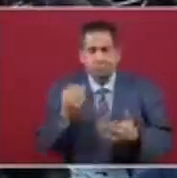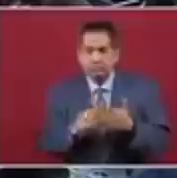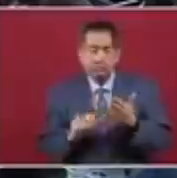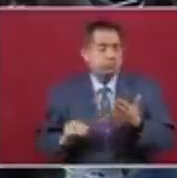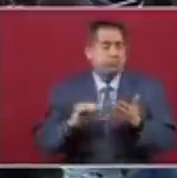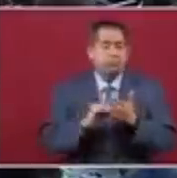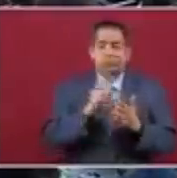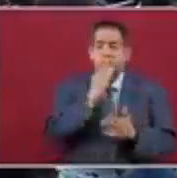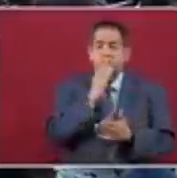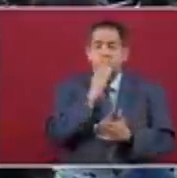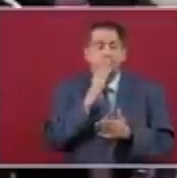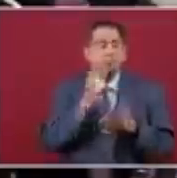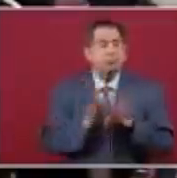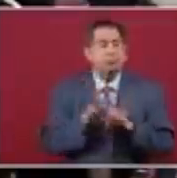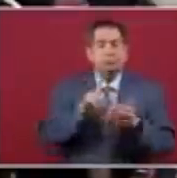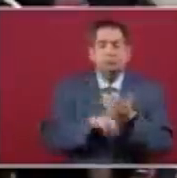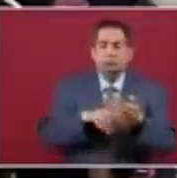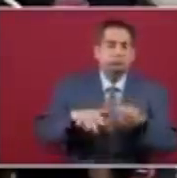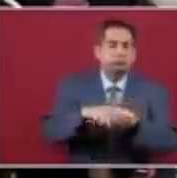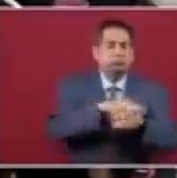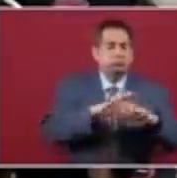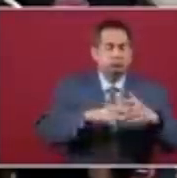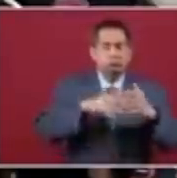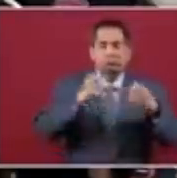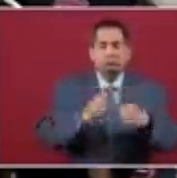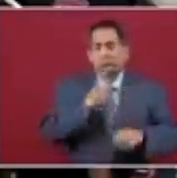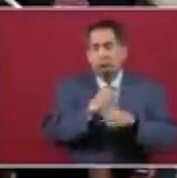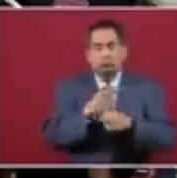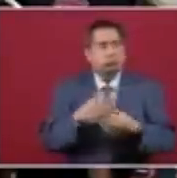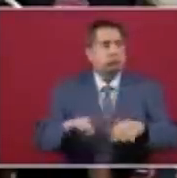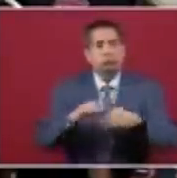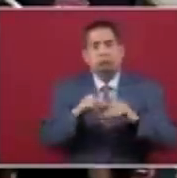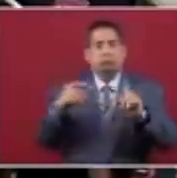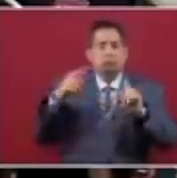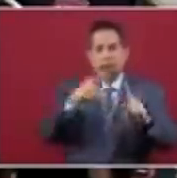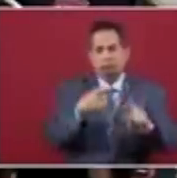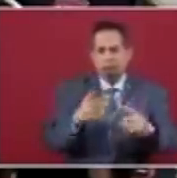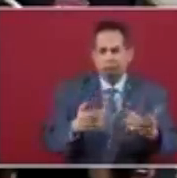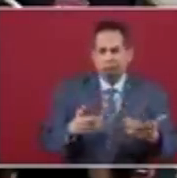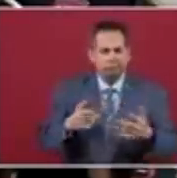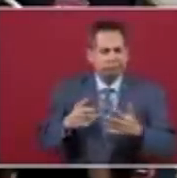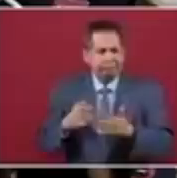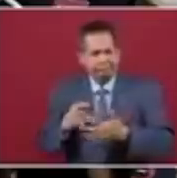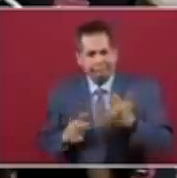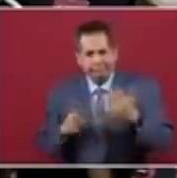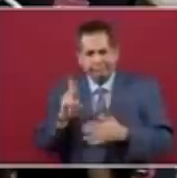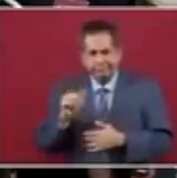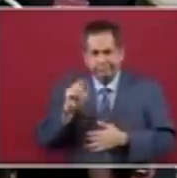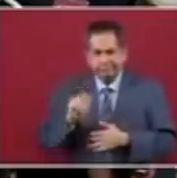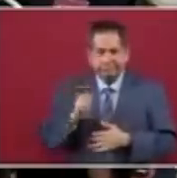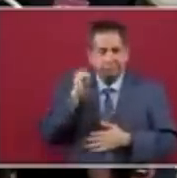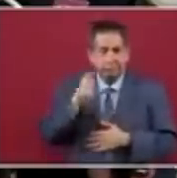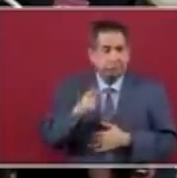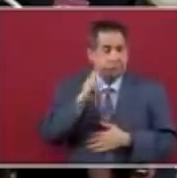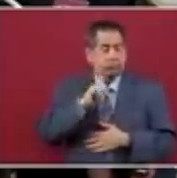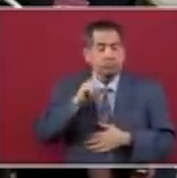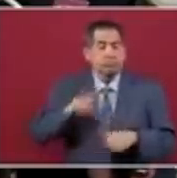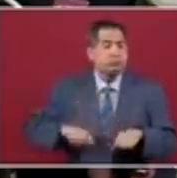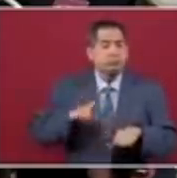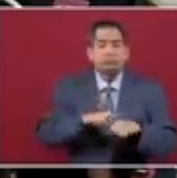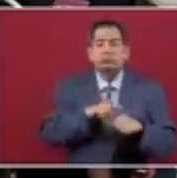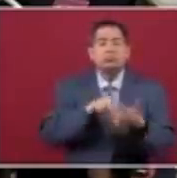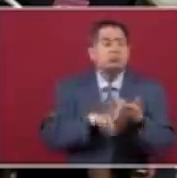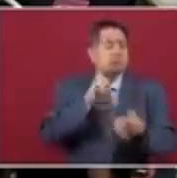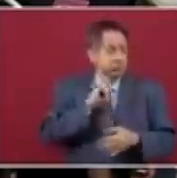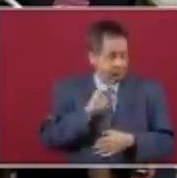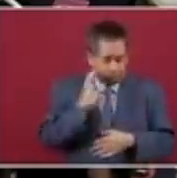esta región entre las zonas de seguridad prioritarias, las 17 que definieron. Si hay un plan, porque incluso la gobernadora Pavlovich ya ha